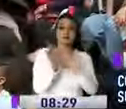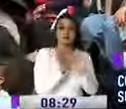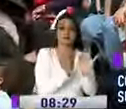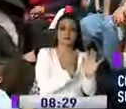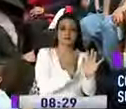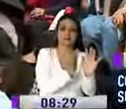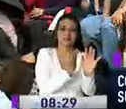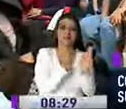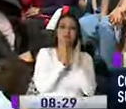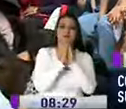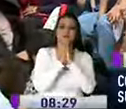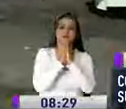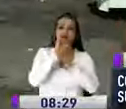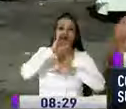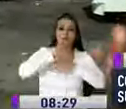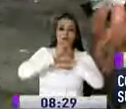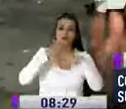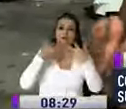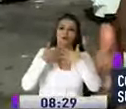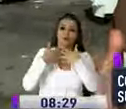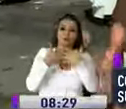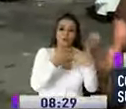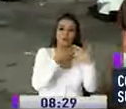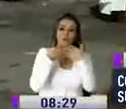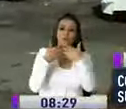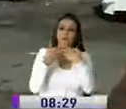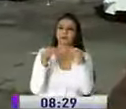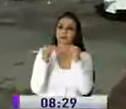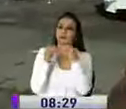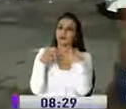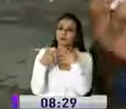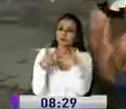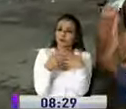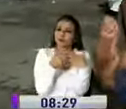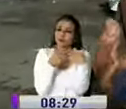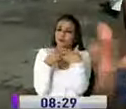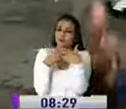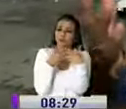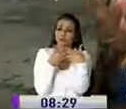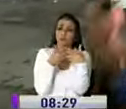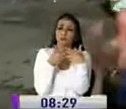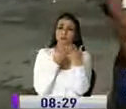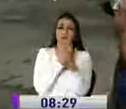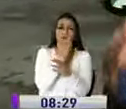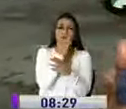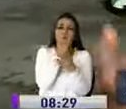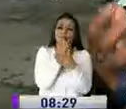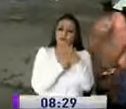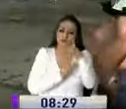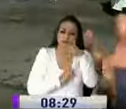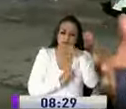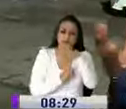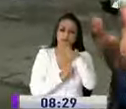por la unión del país. Que nos unamos más, que seamos siempre